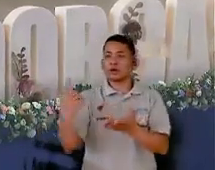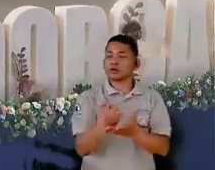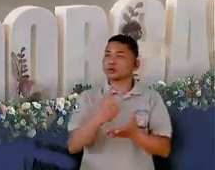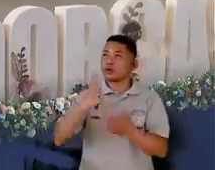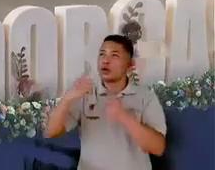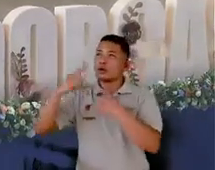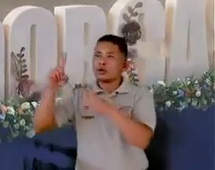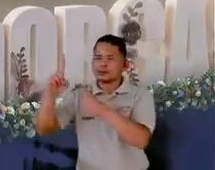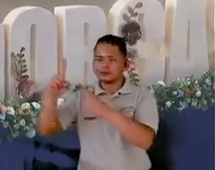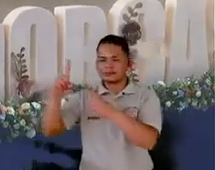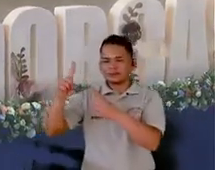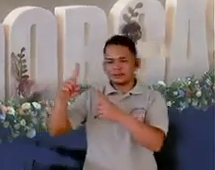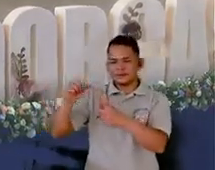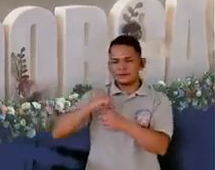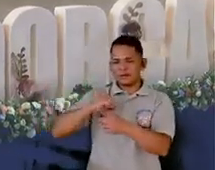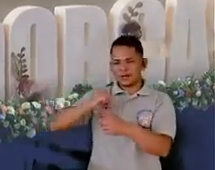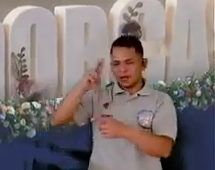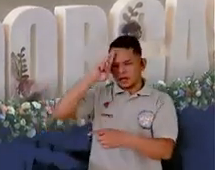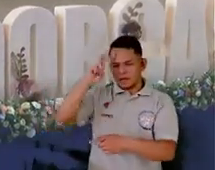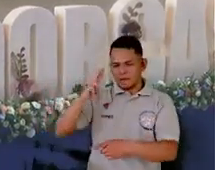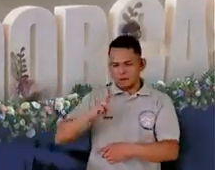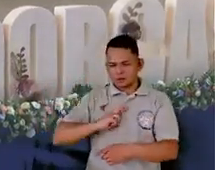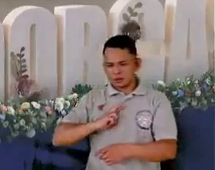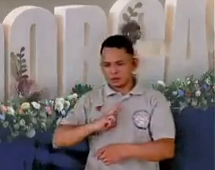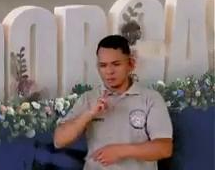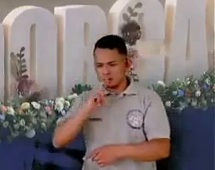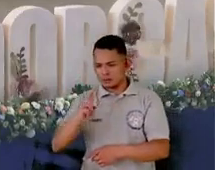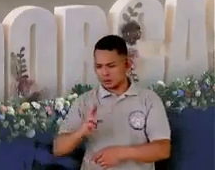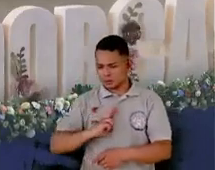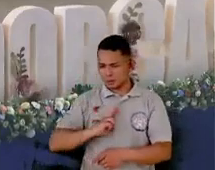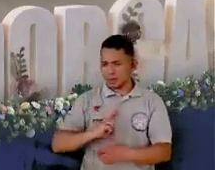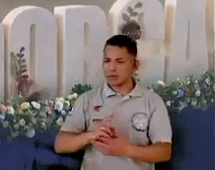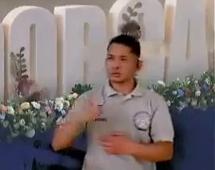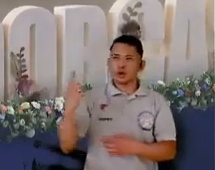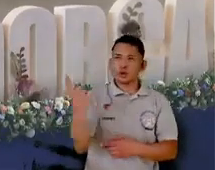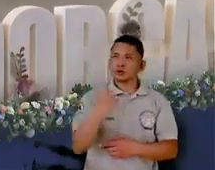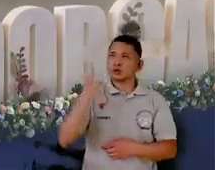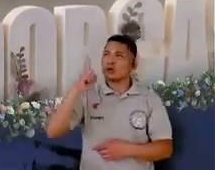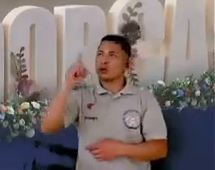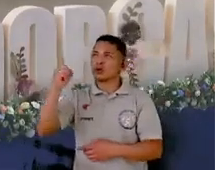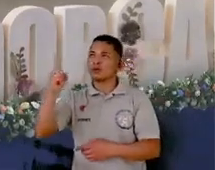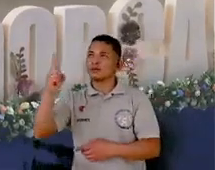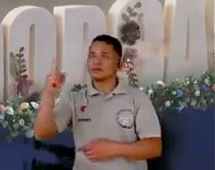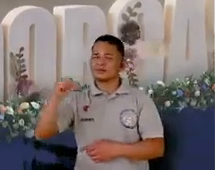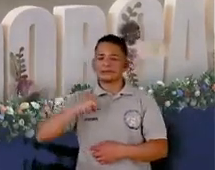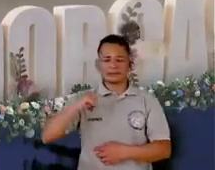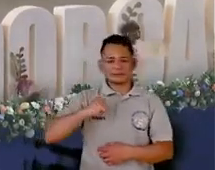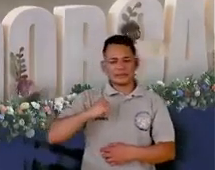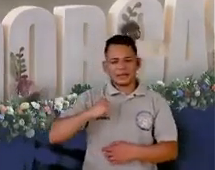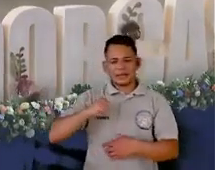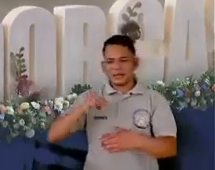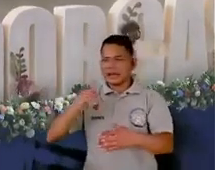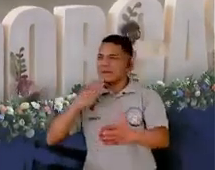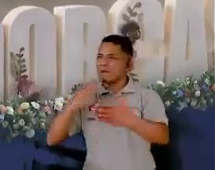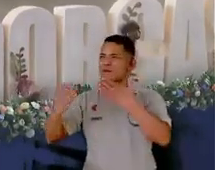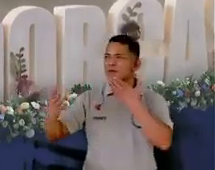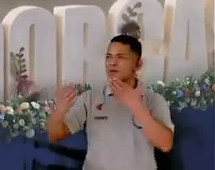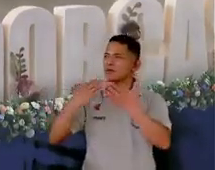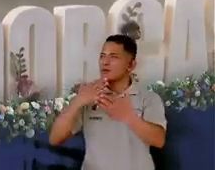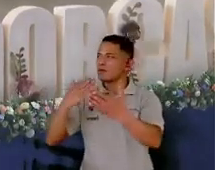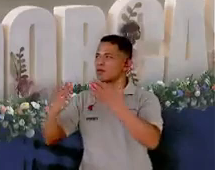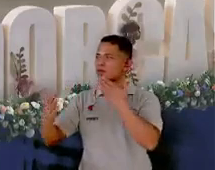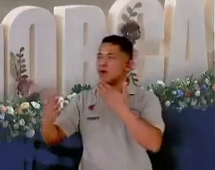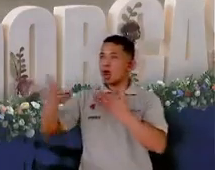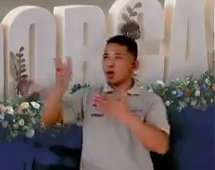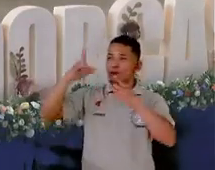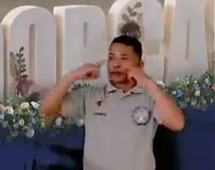la respuesta. Si solo en ti, Señor, está, Señor, nuestra confianza. Oh Dios